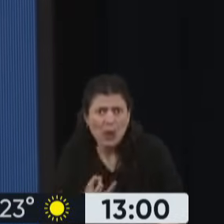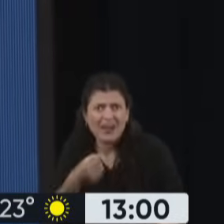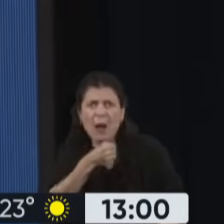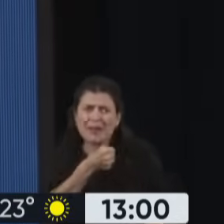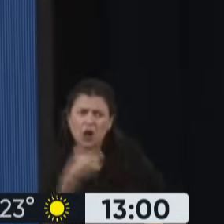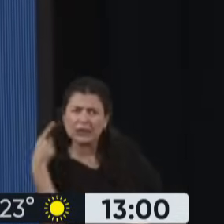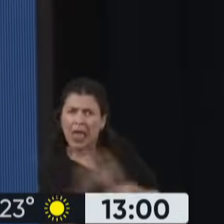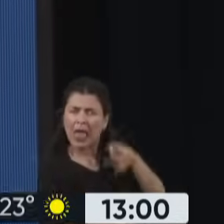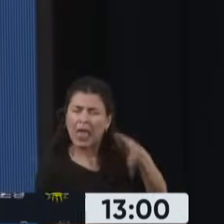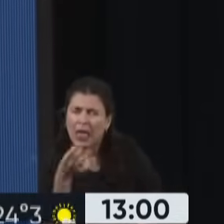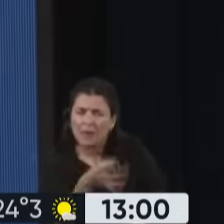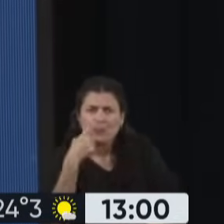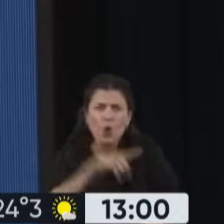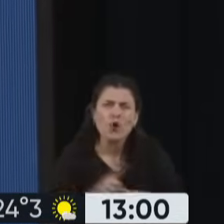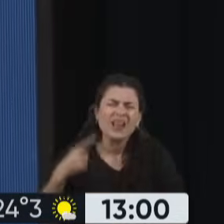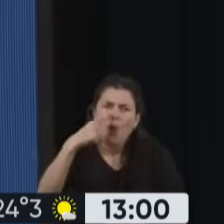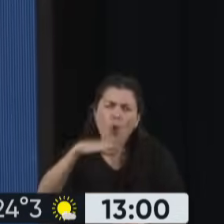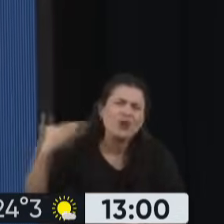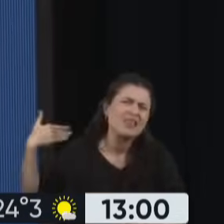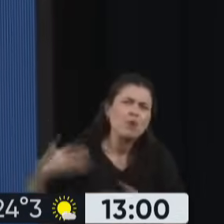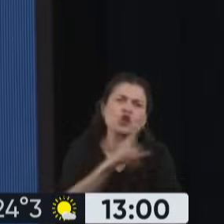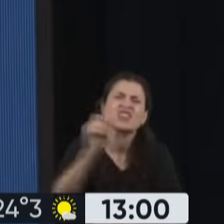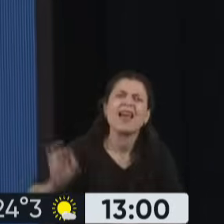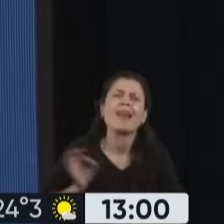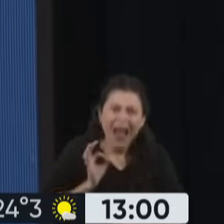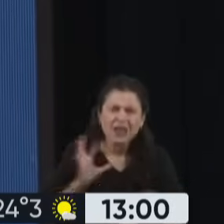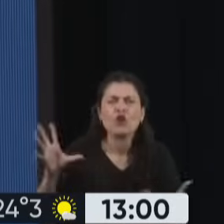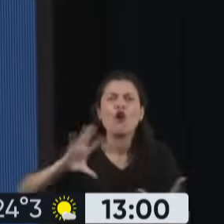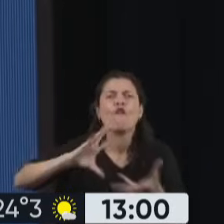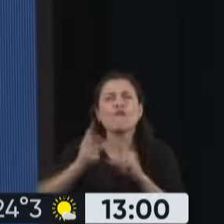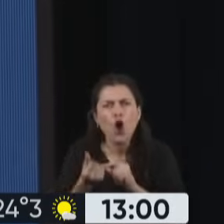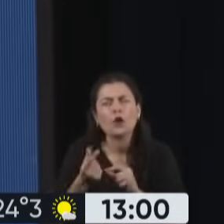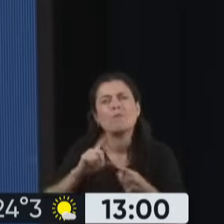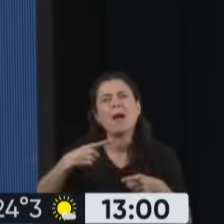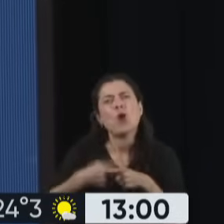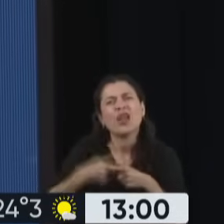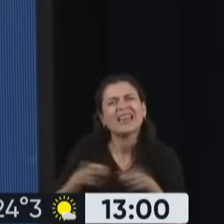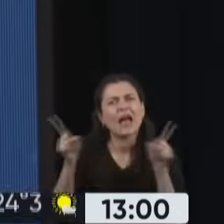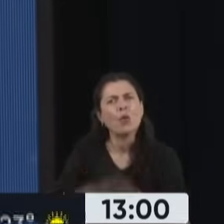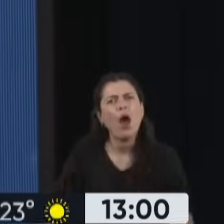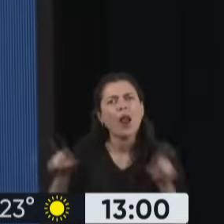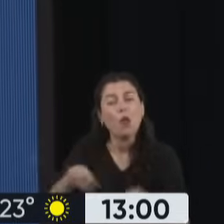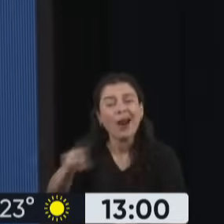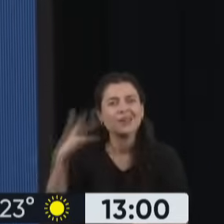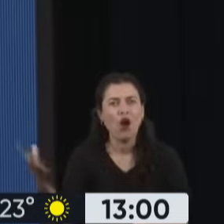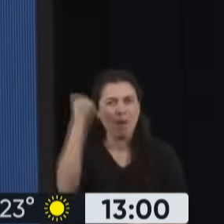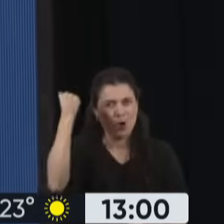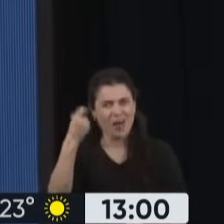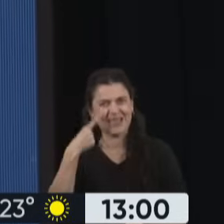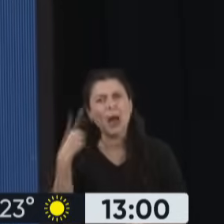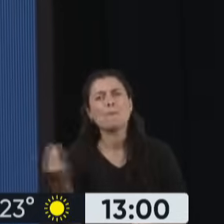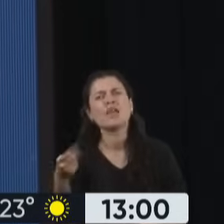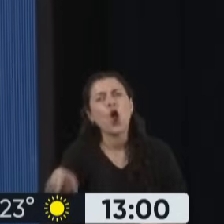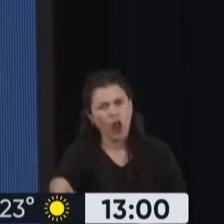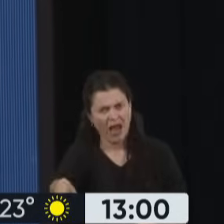que han lucrado durante los últimos 100 años con este modelo empobrecedor, ya sea